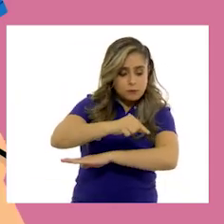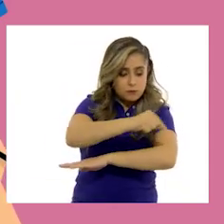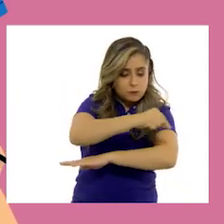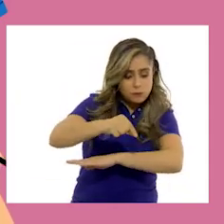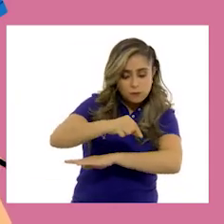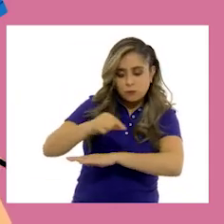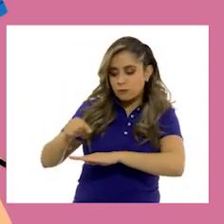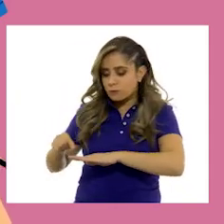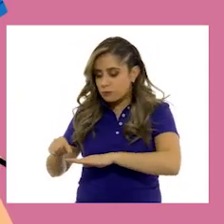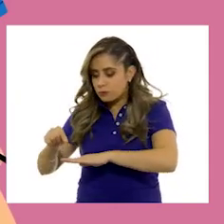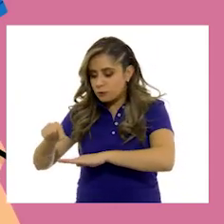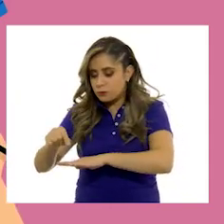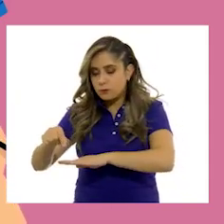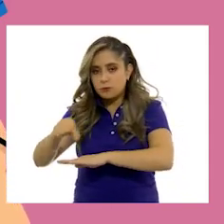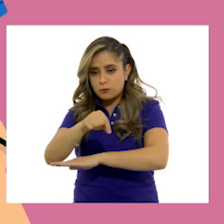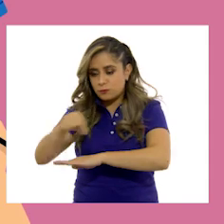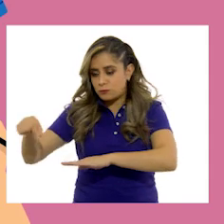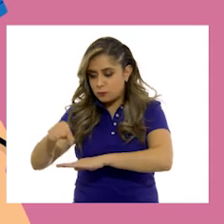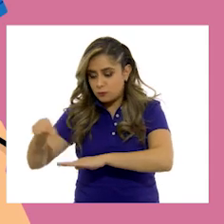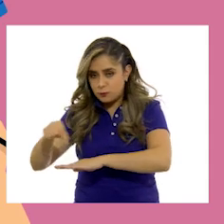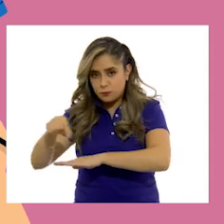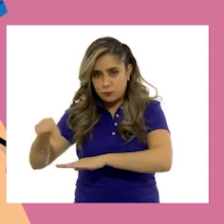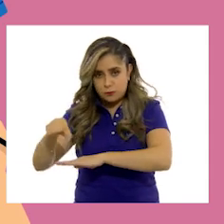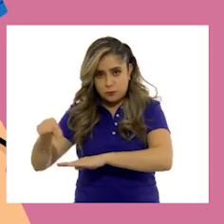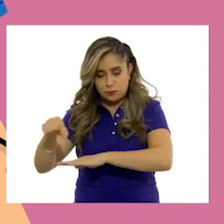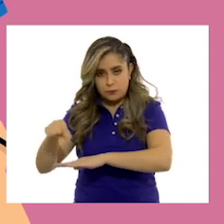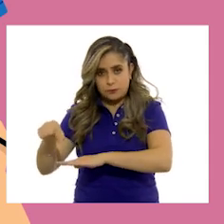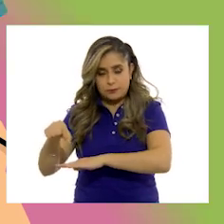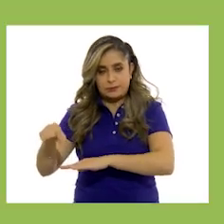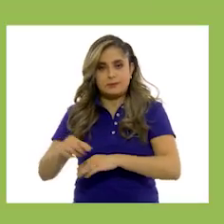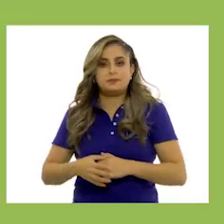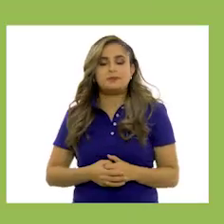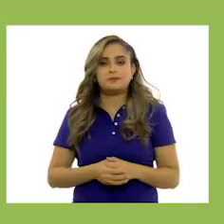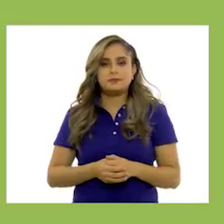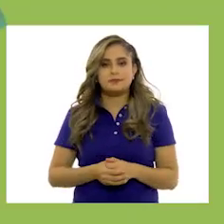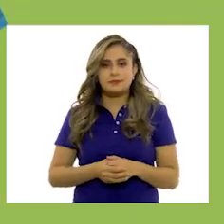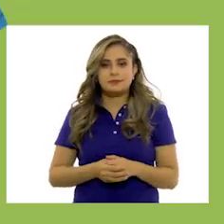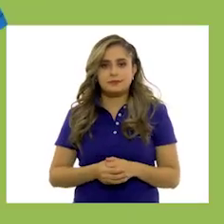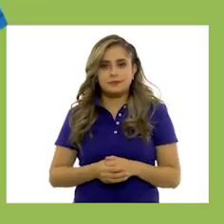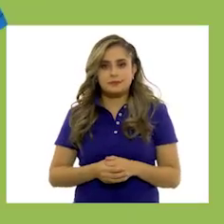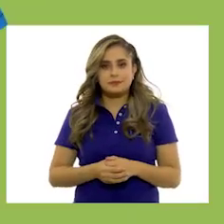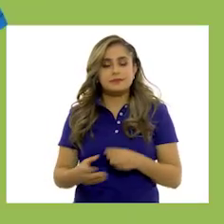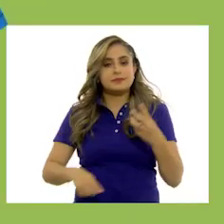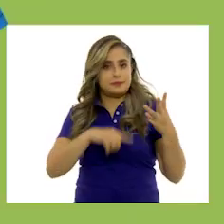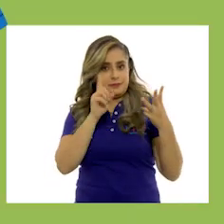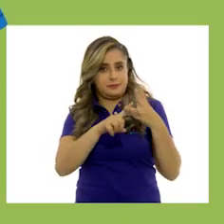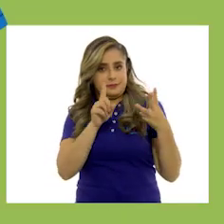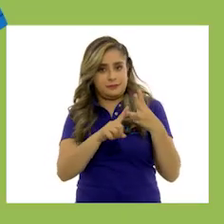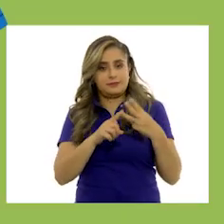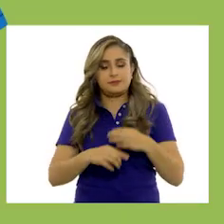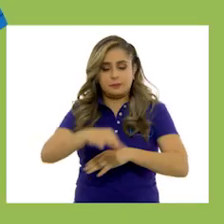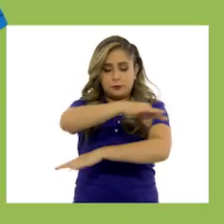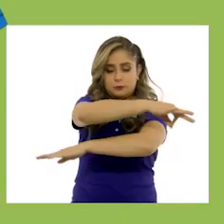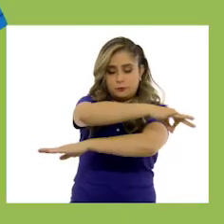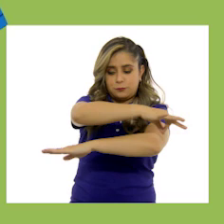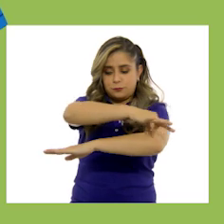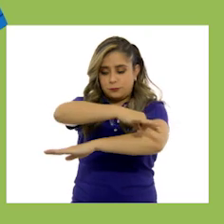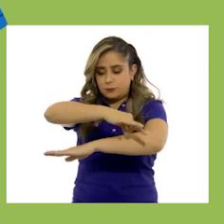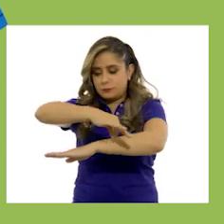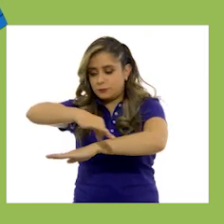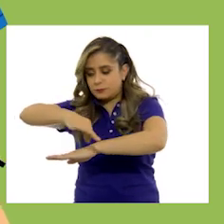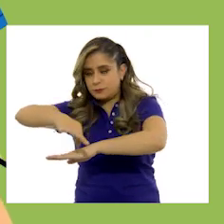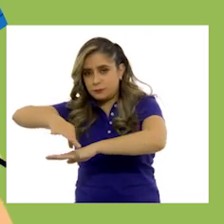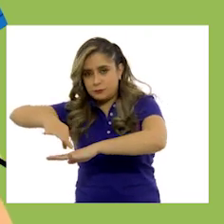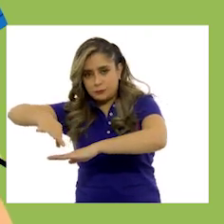arriba. Repite el paso anterior del otro lado de la playera. 3. Traza la línea